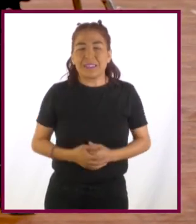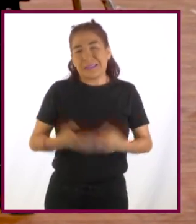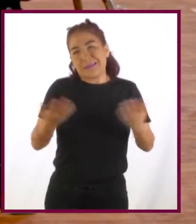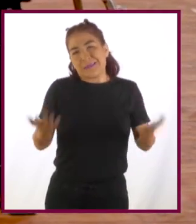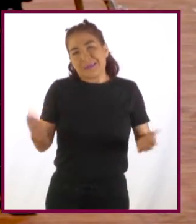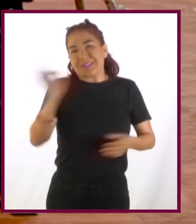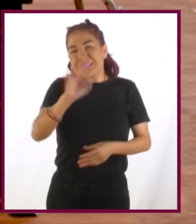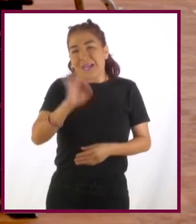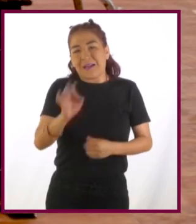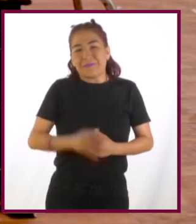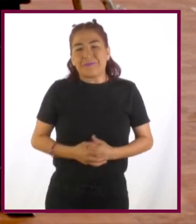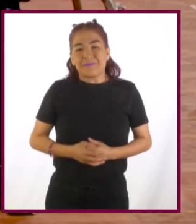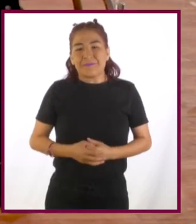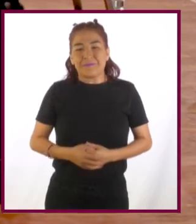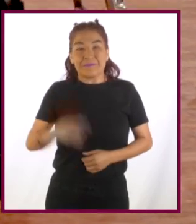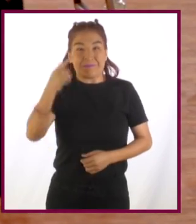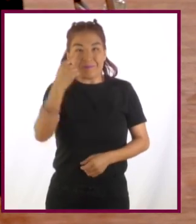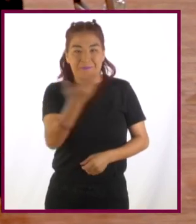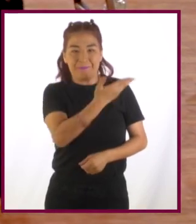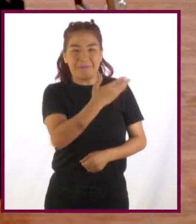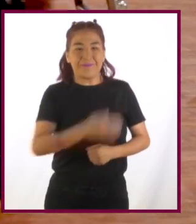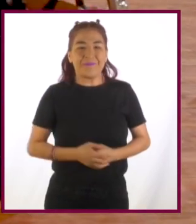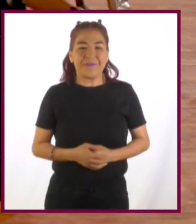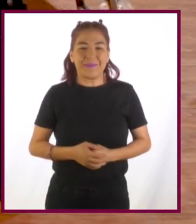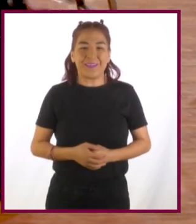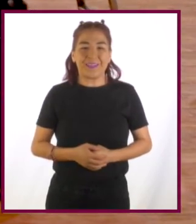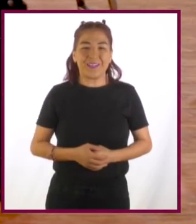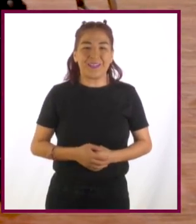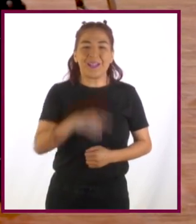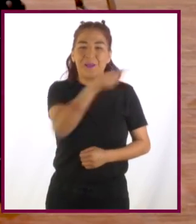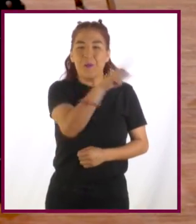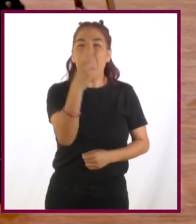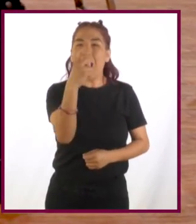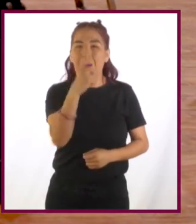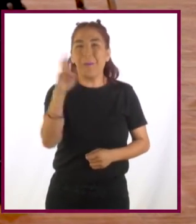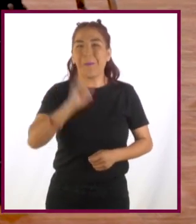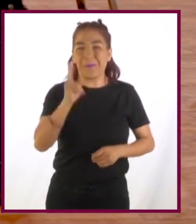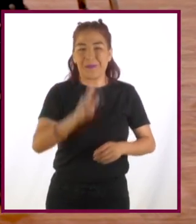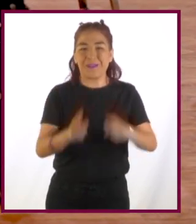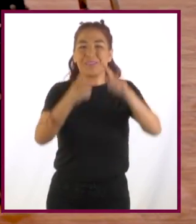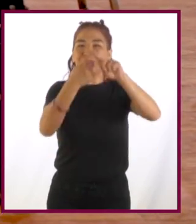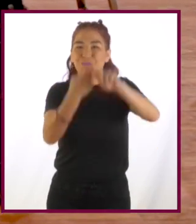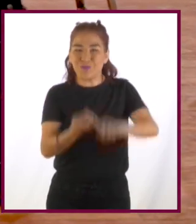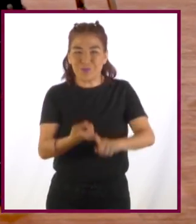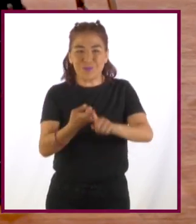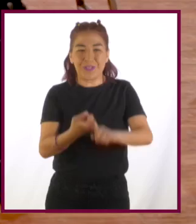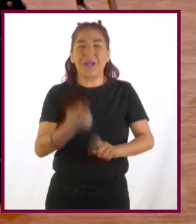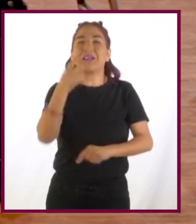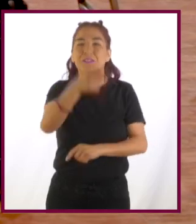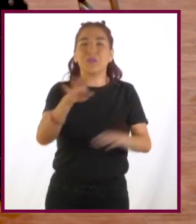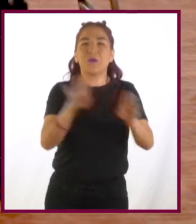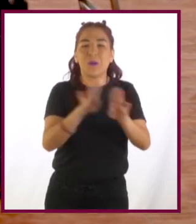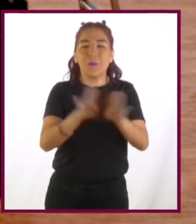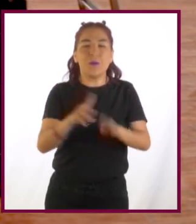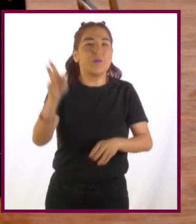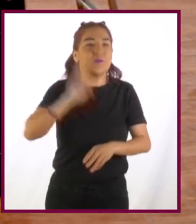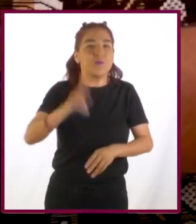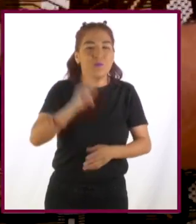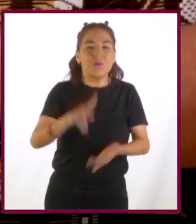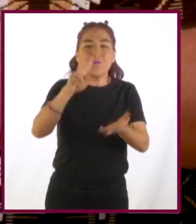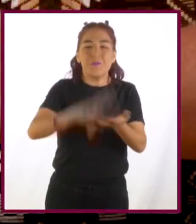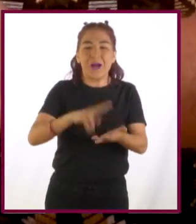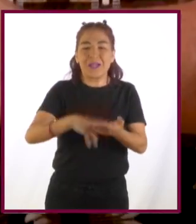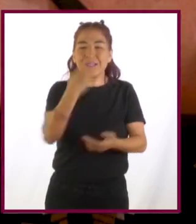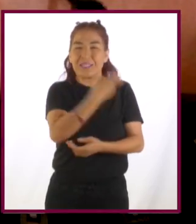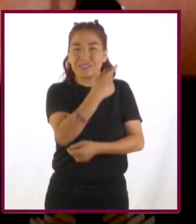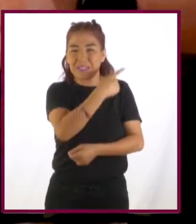encontrar? Pues podríamos encontrar. Mira, el peso de tu botella de agua. Claro. Podemos usar una de las fórmulas